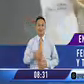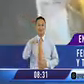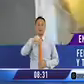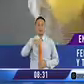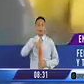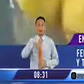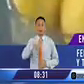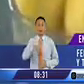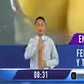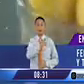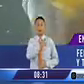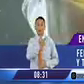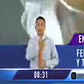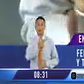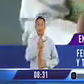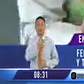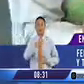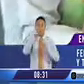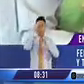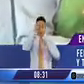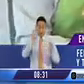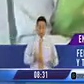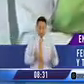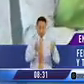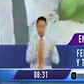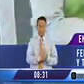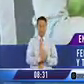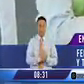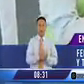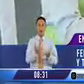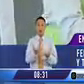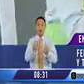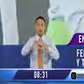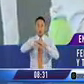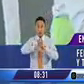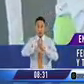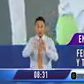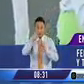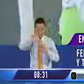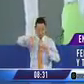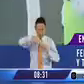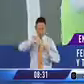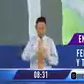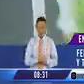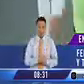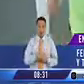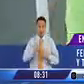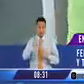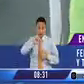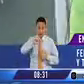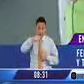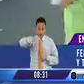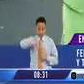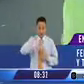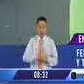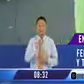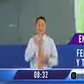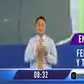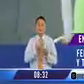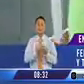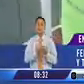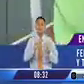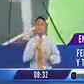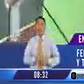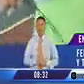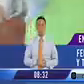al estudio nosotros también, pero hagamos algo, hasta acabar la microonda. Guárdeme nada más, ¿ya? Allá, ya, yo me llevo, pero guárdeme. Gracias, vecina, gracias.